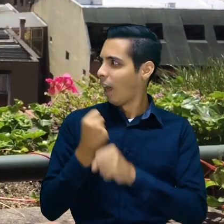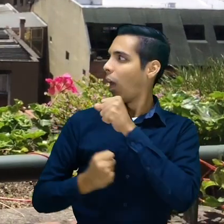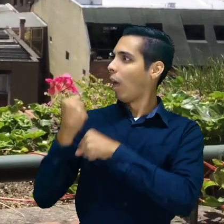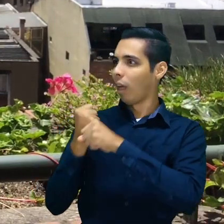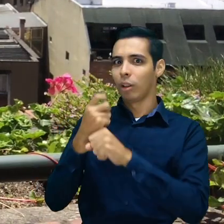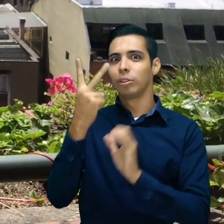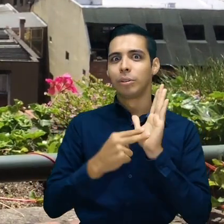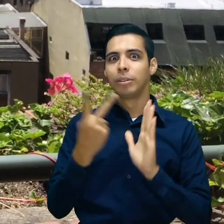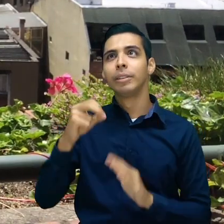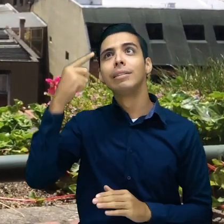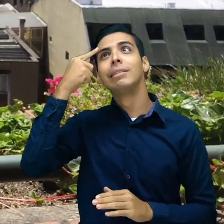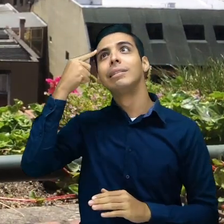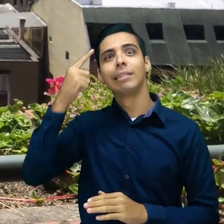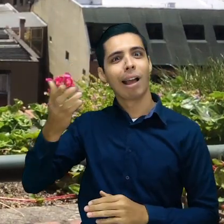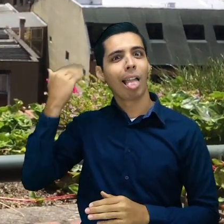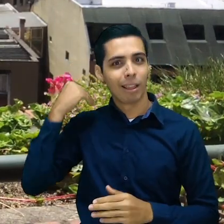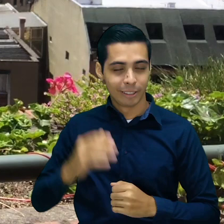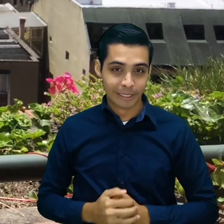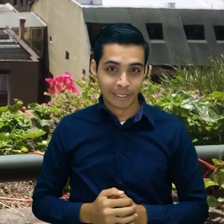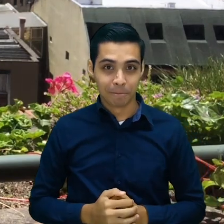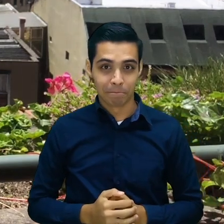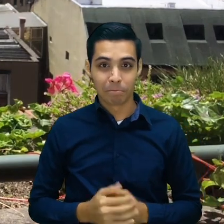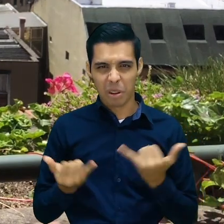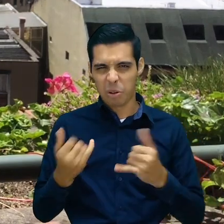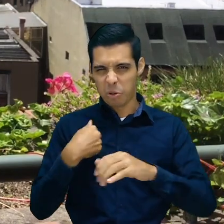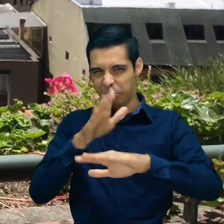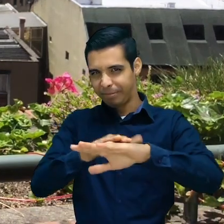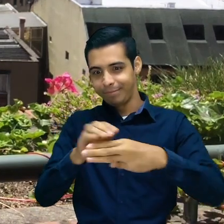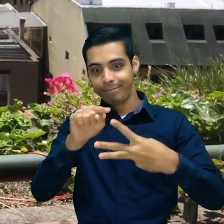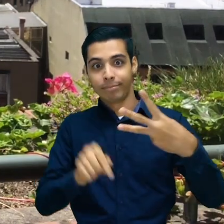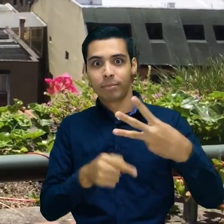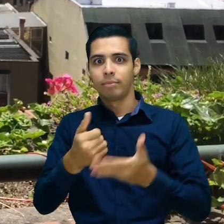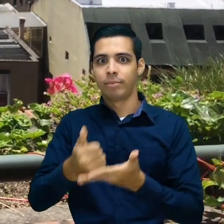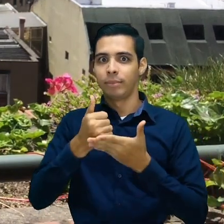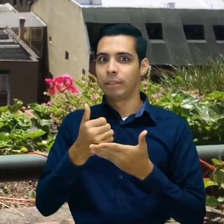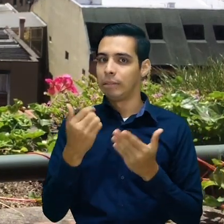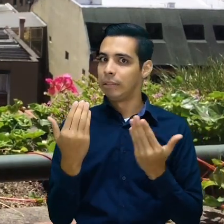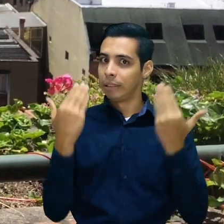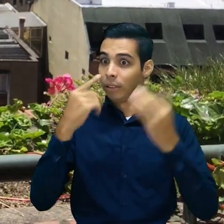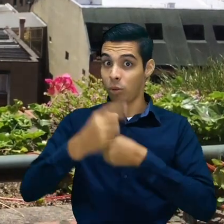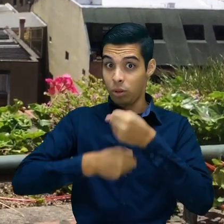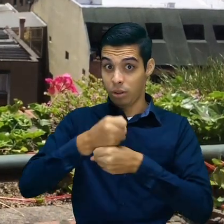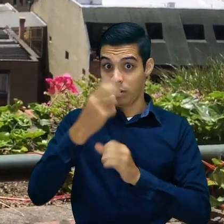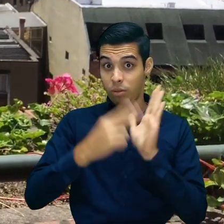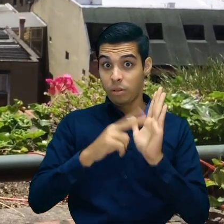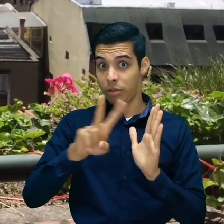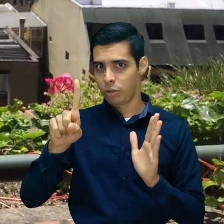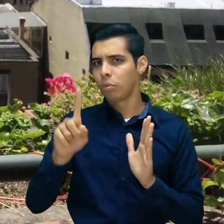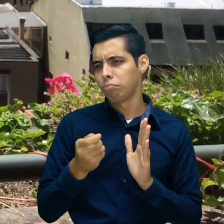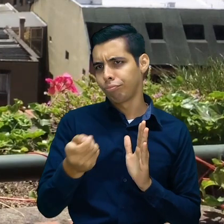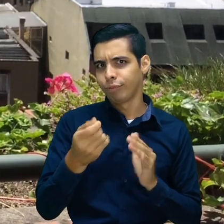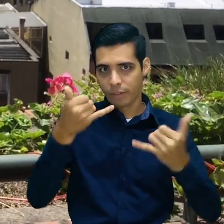acciones concretas y que en mi juicio van a ser muy eficientes para salvar nuestras finanzas en el año 2021 porque si bien es cierto que el año está